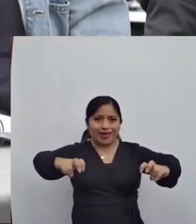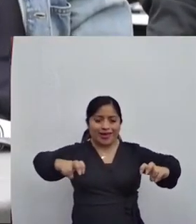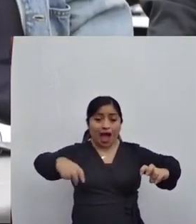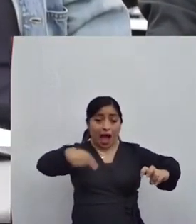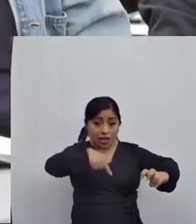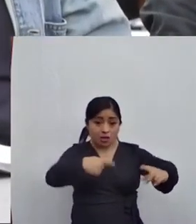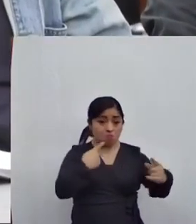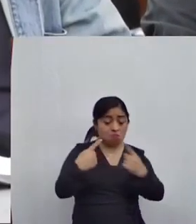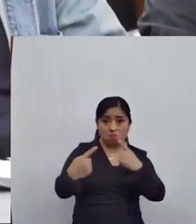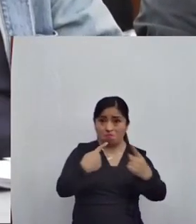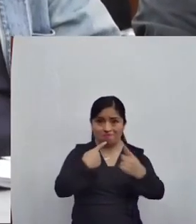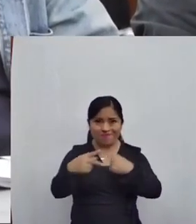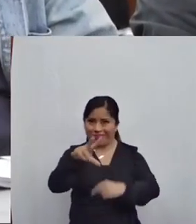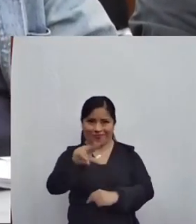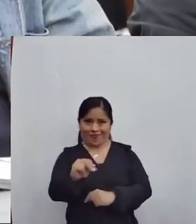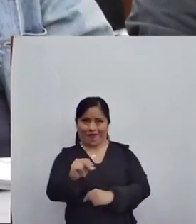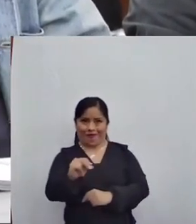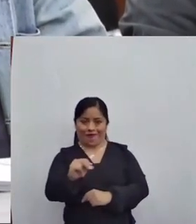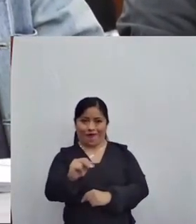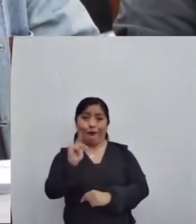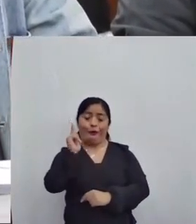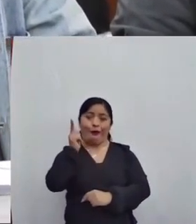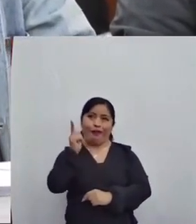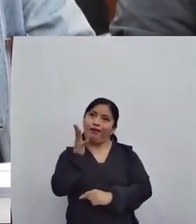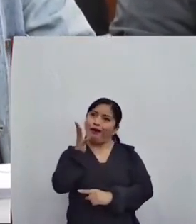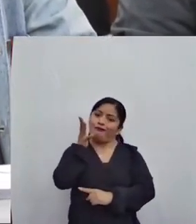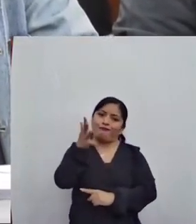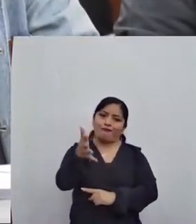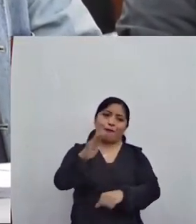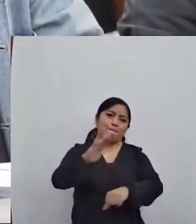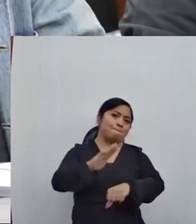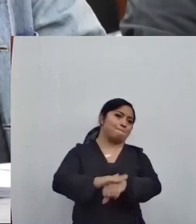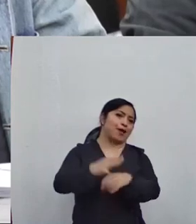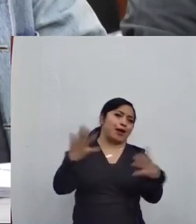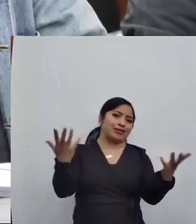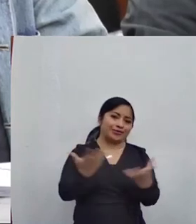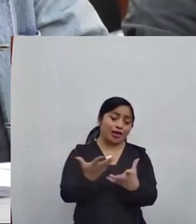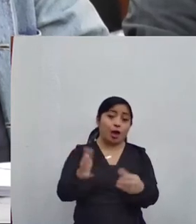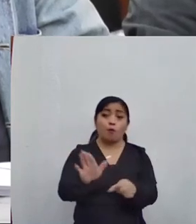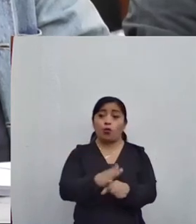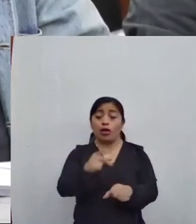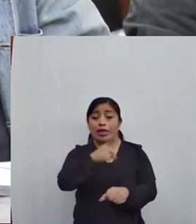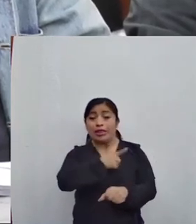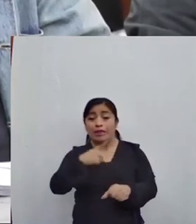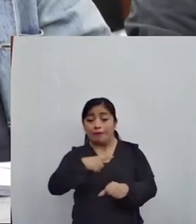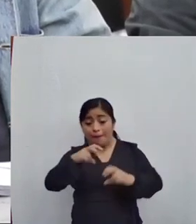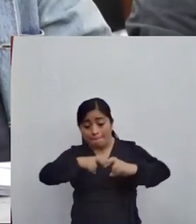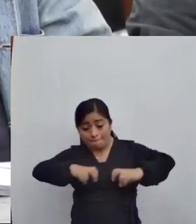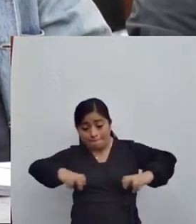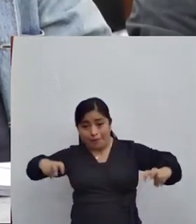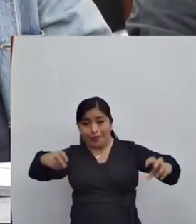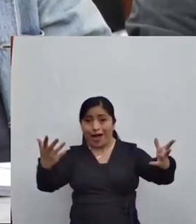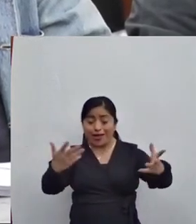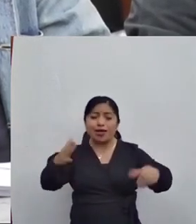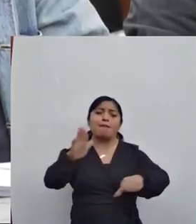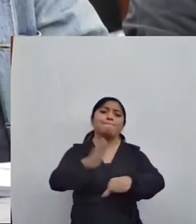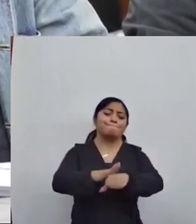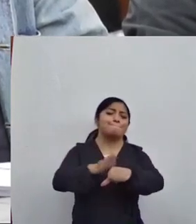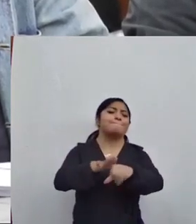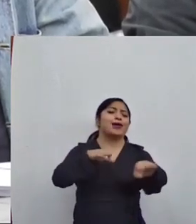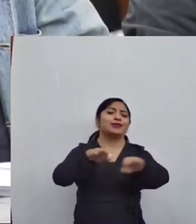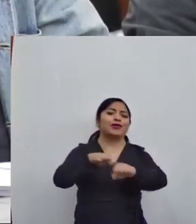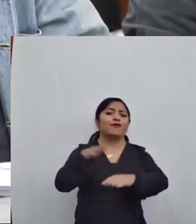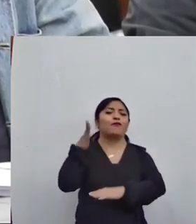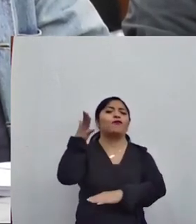consulta, ¿no? Y que, bueno, pues se ve que no se va a quedar en la consulta porque hay esfuerzo por actuar,